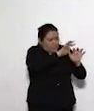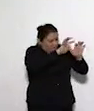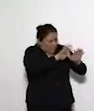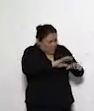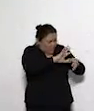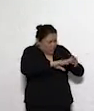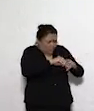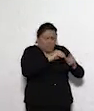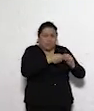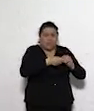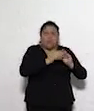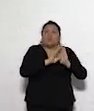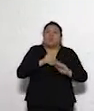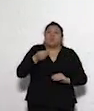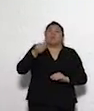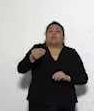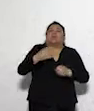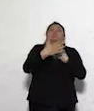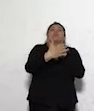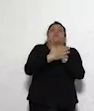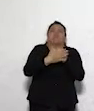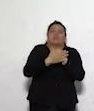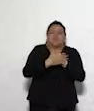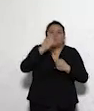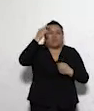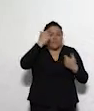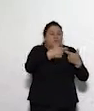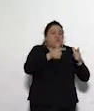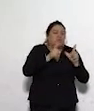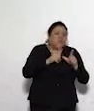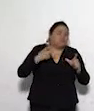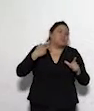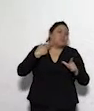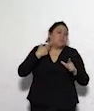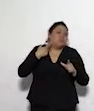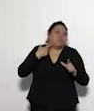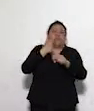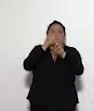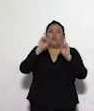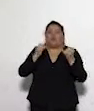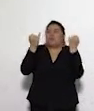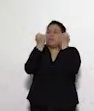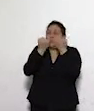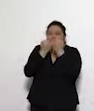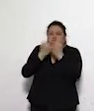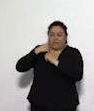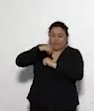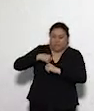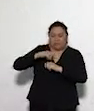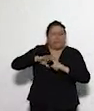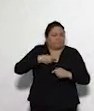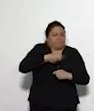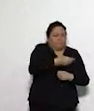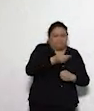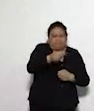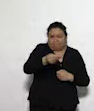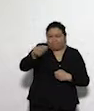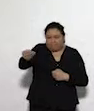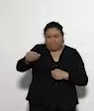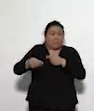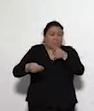y se entregará a las autoridades y a los miembros de los distintos poderes públicos que tendrán en sus manos el futuro de México en los próximos